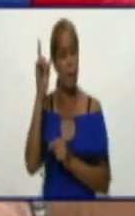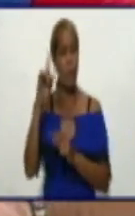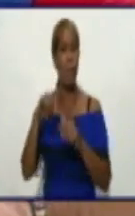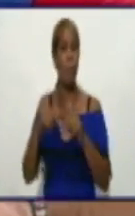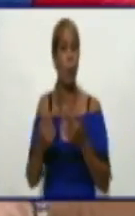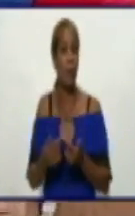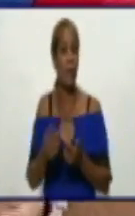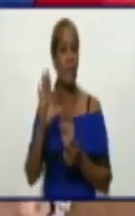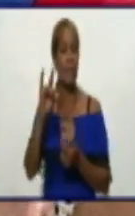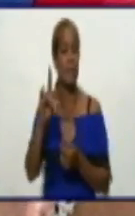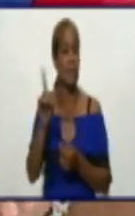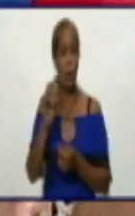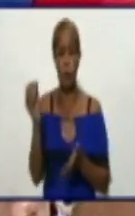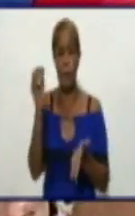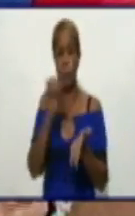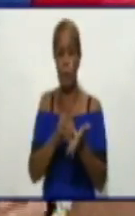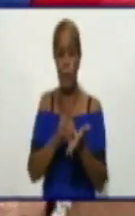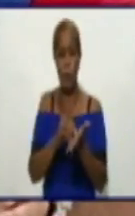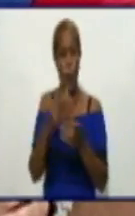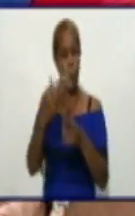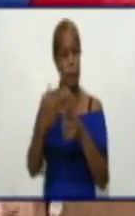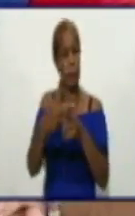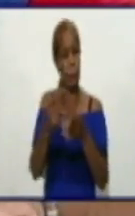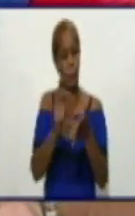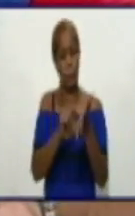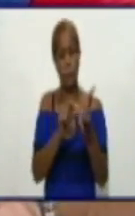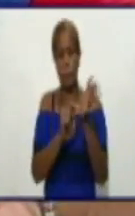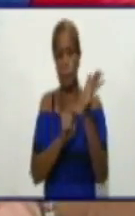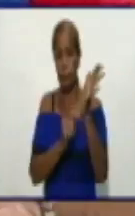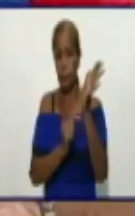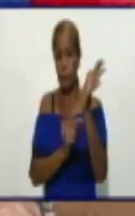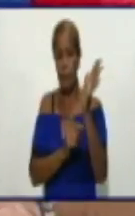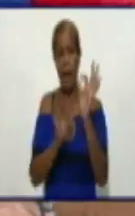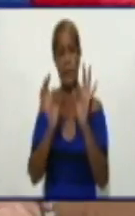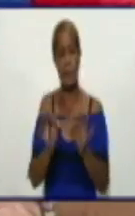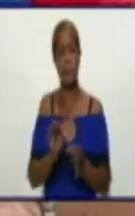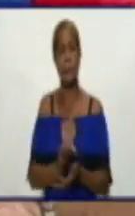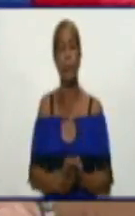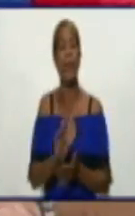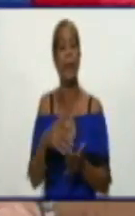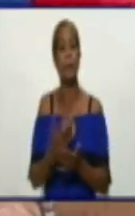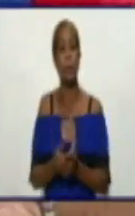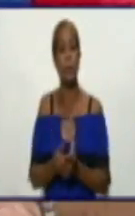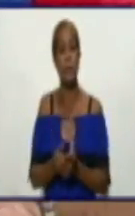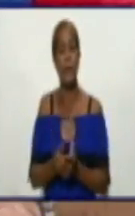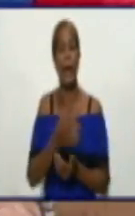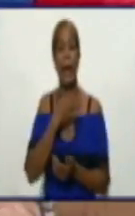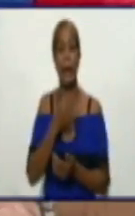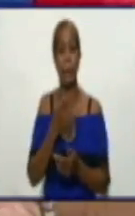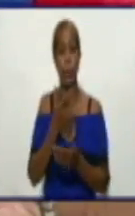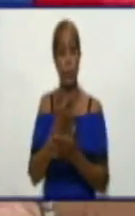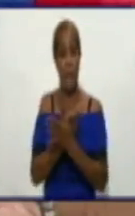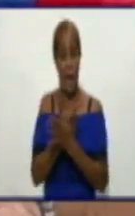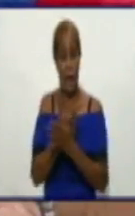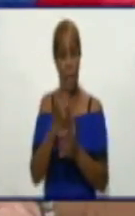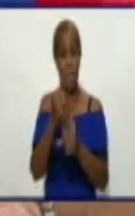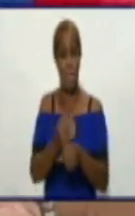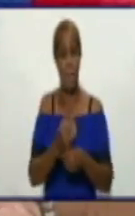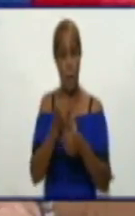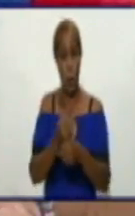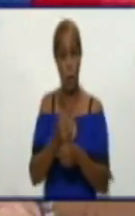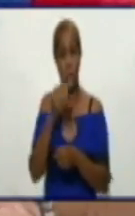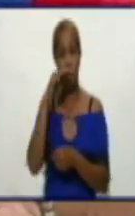transporte. Cuando nosotros sabemos que la realidad es que sí existen estos medios de transporte en los lugares. En el caso de los municipios de Yara, Pilón y Guisa, fue mínima la